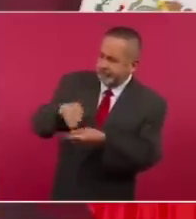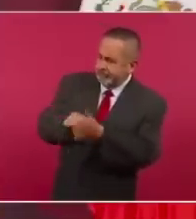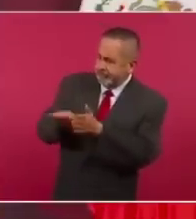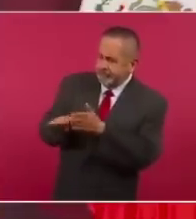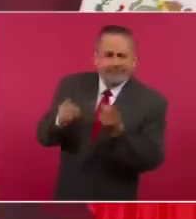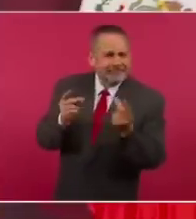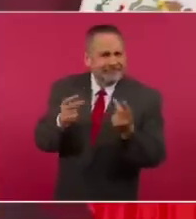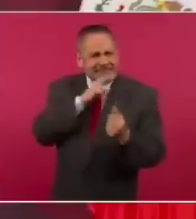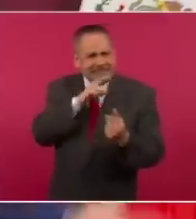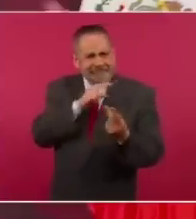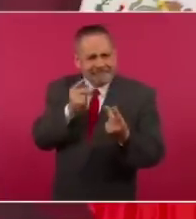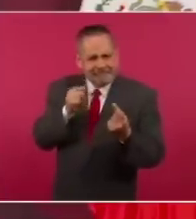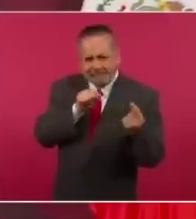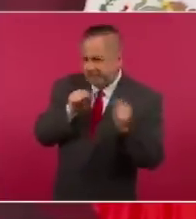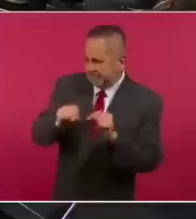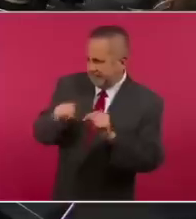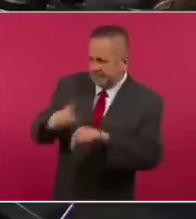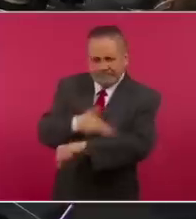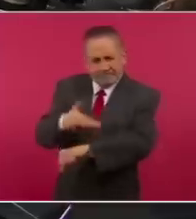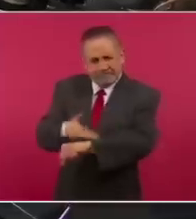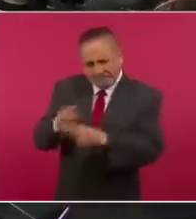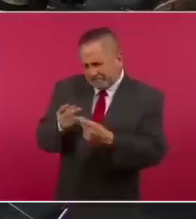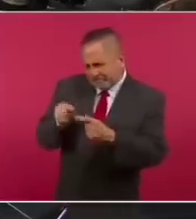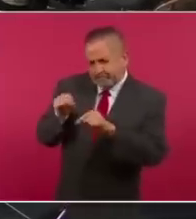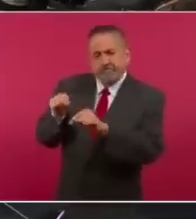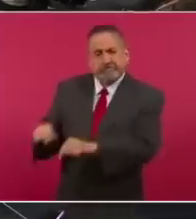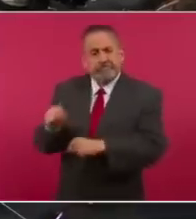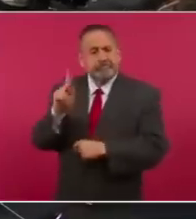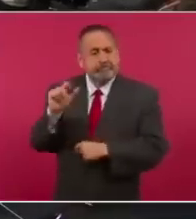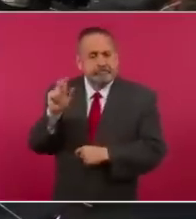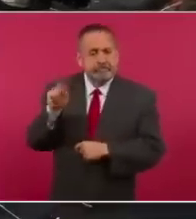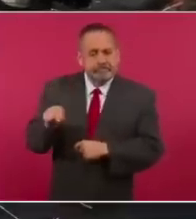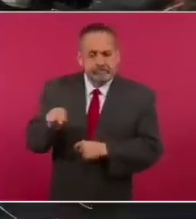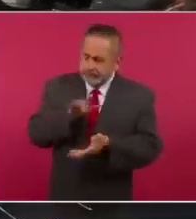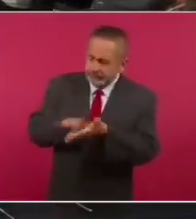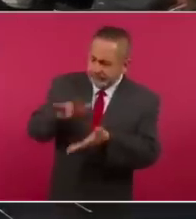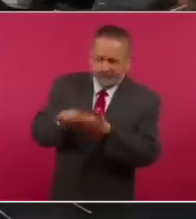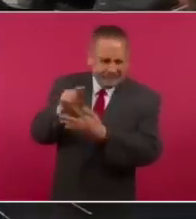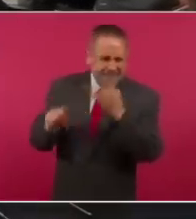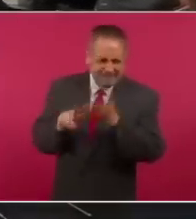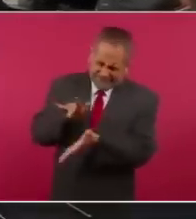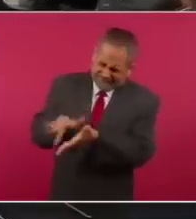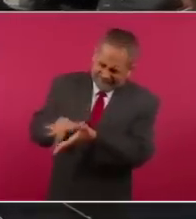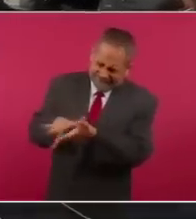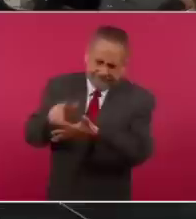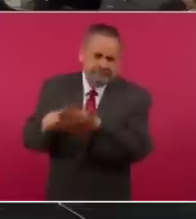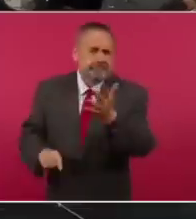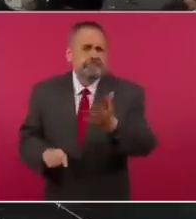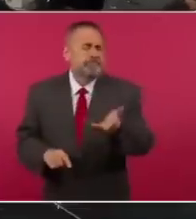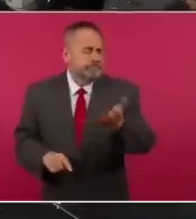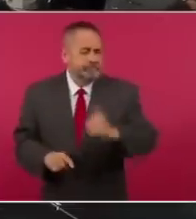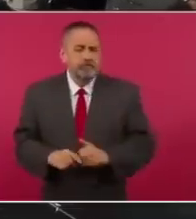apurarnos para llevar a la práctica un plan con esas características. Por